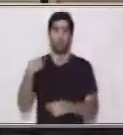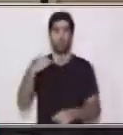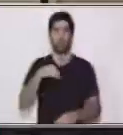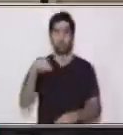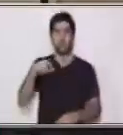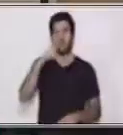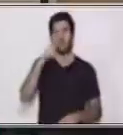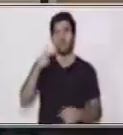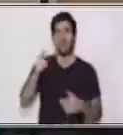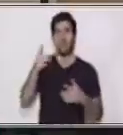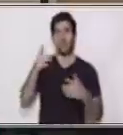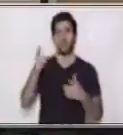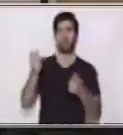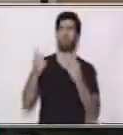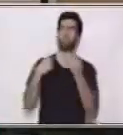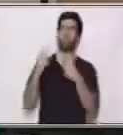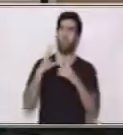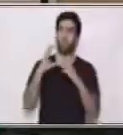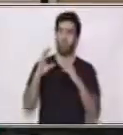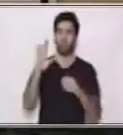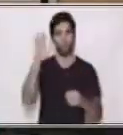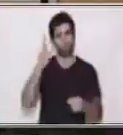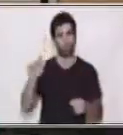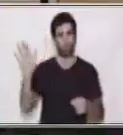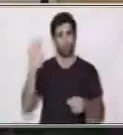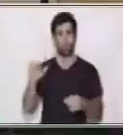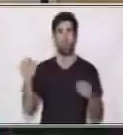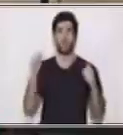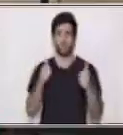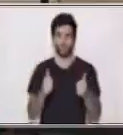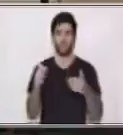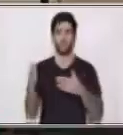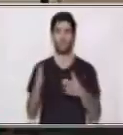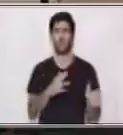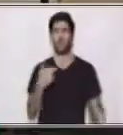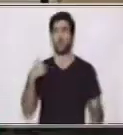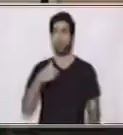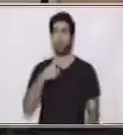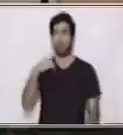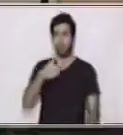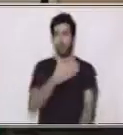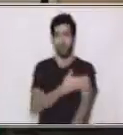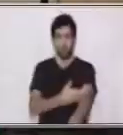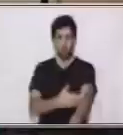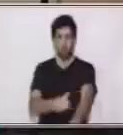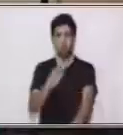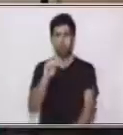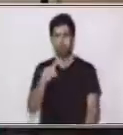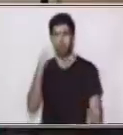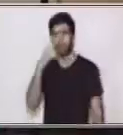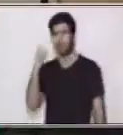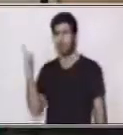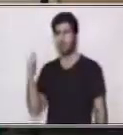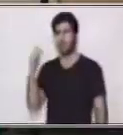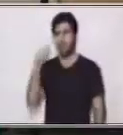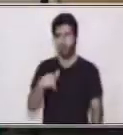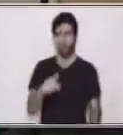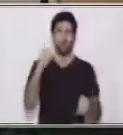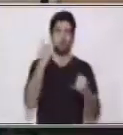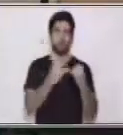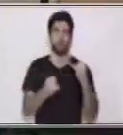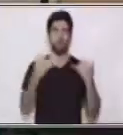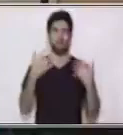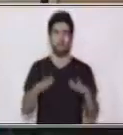diario. Ahora vamos a continuar con este tema y vamos a cerrarlo hoy, las figuras